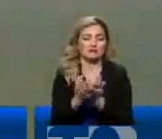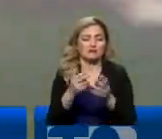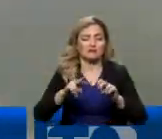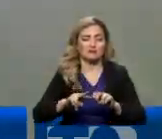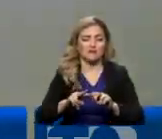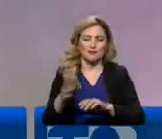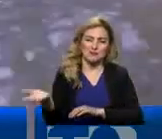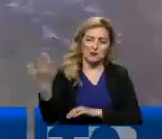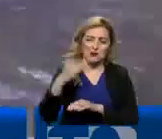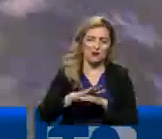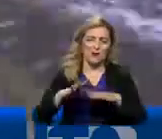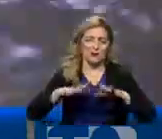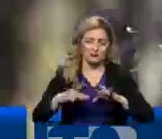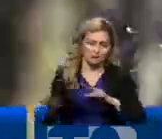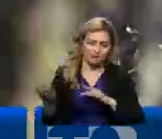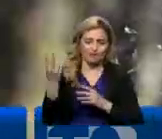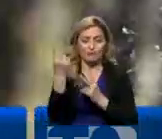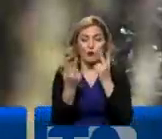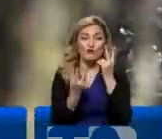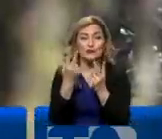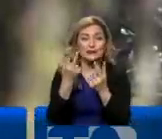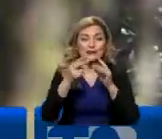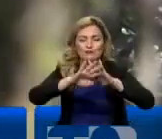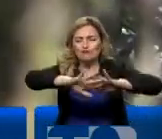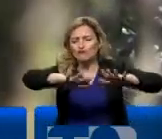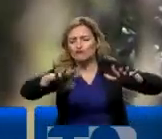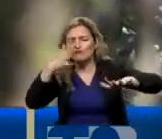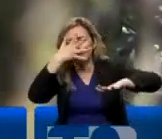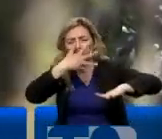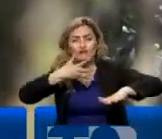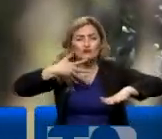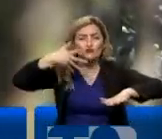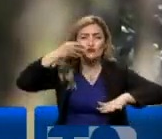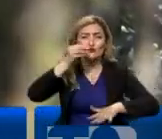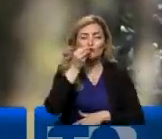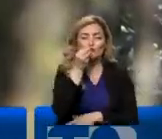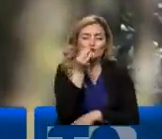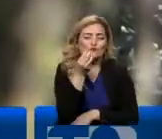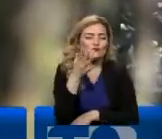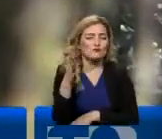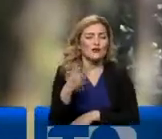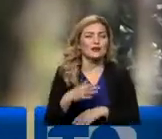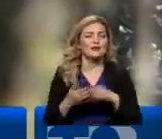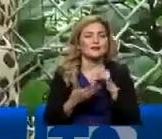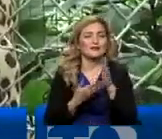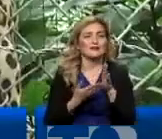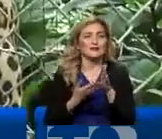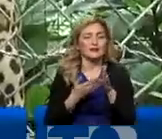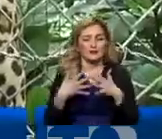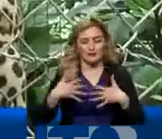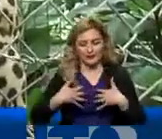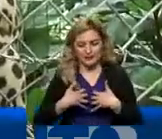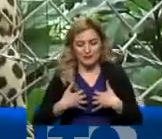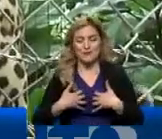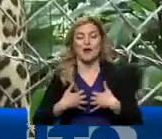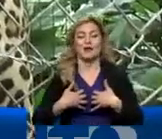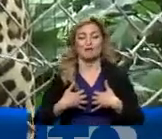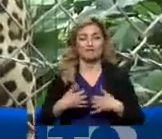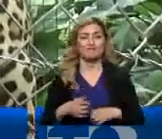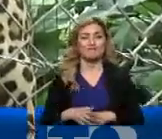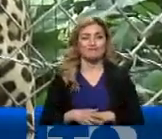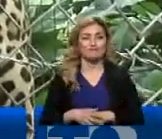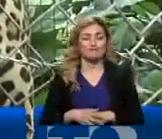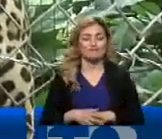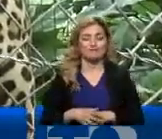venga a estas tierras tropicales que en medio de sus paisajes encantadores encierra atractivos como es su fauna, algo que